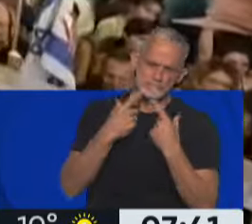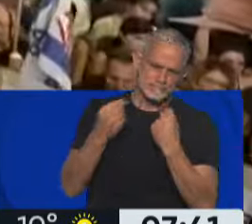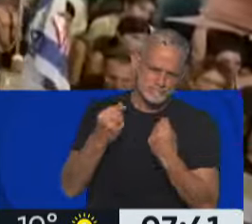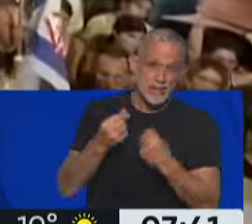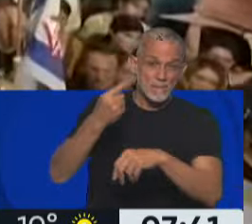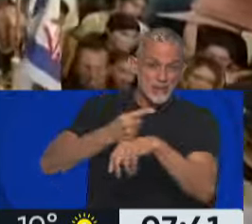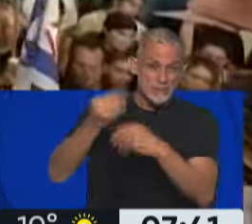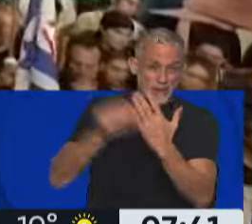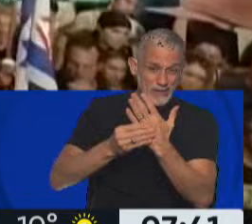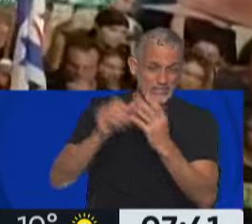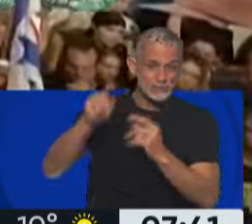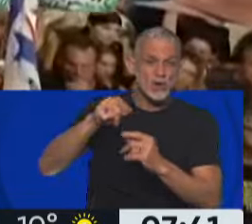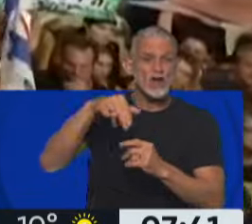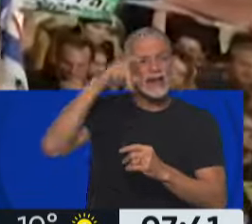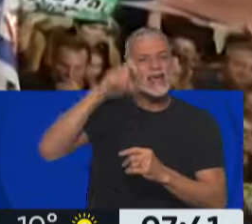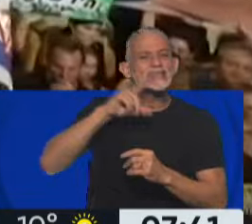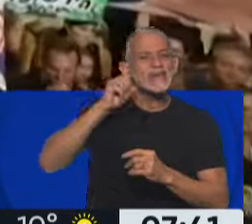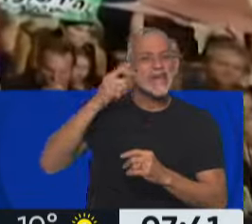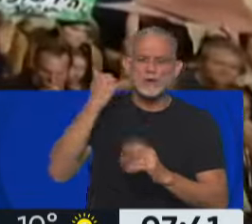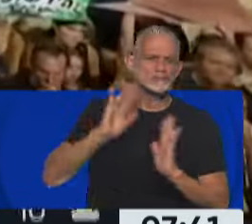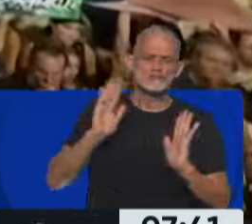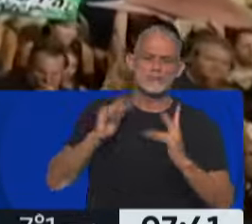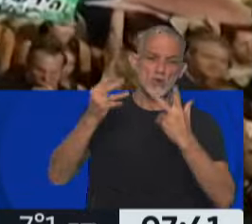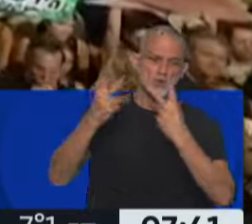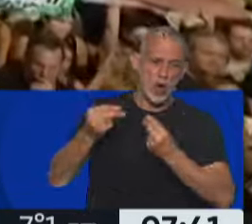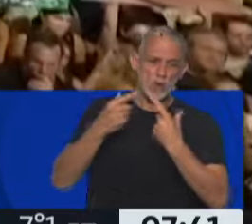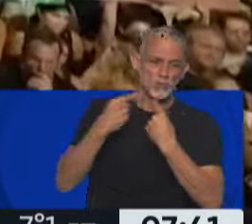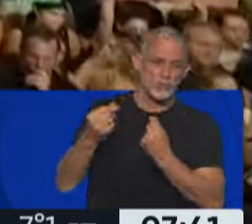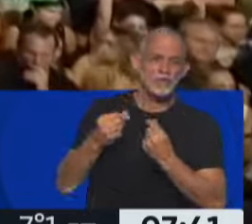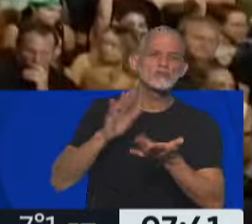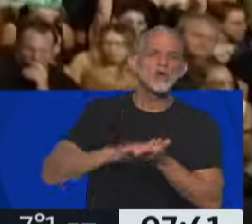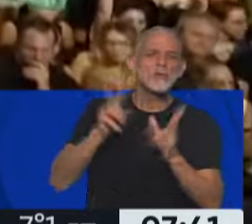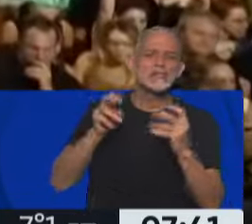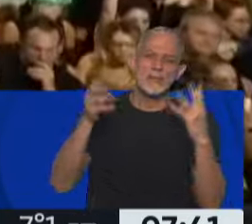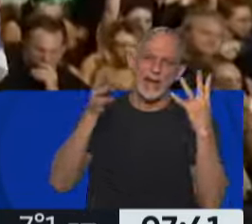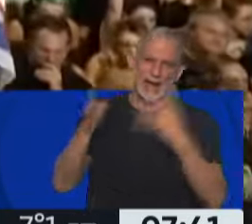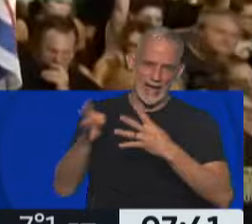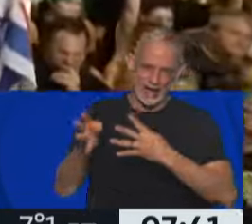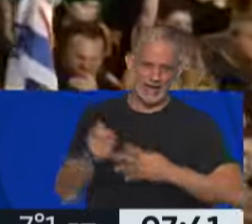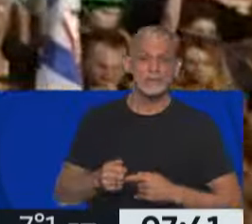del primer ministro Benjamín Netanyahu respecto a la guerra. En tanto, la principal central sindical